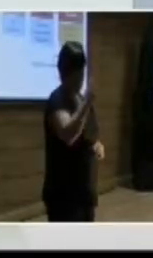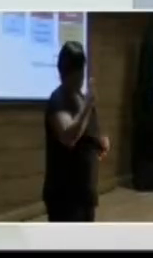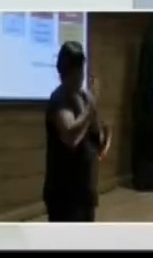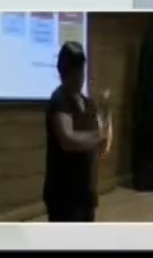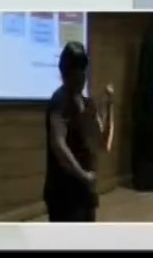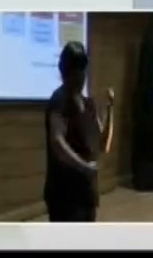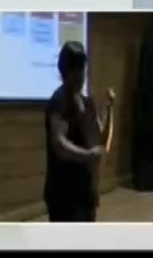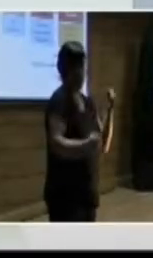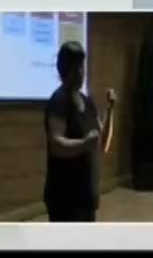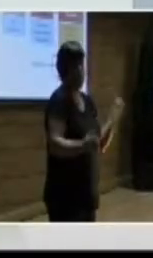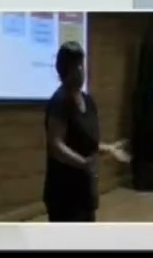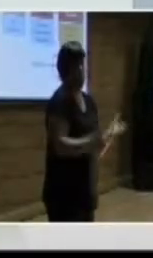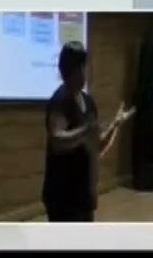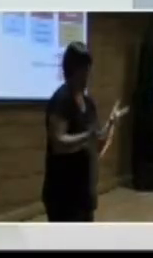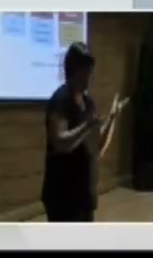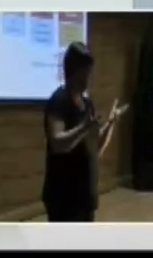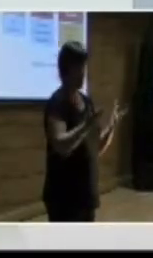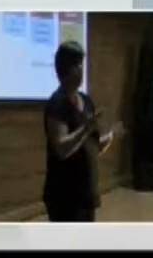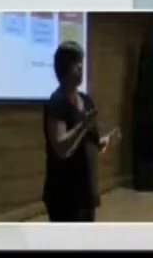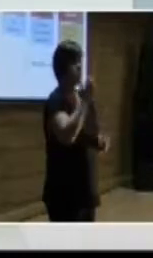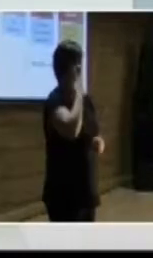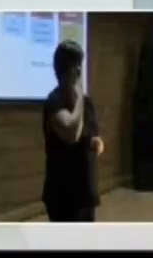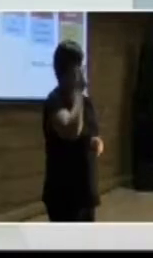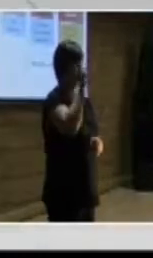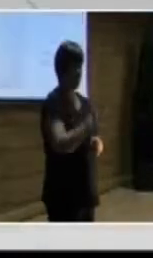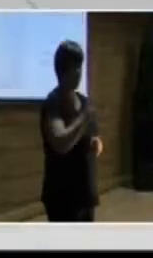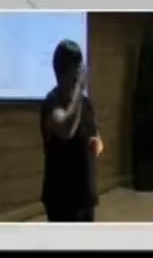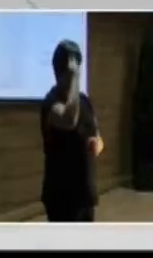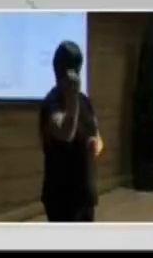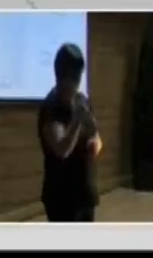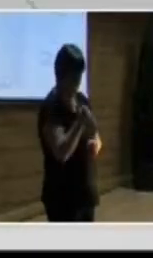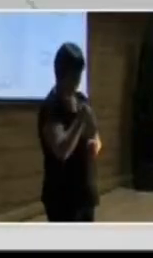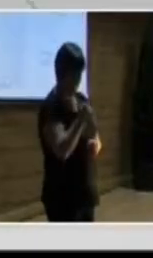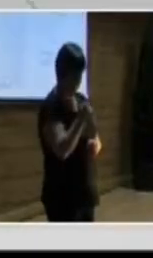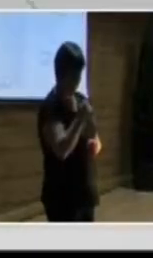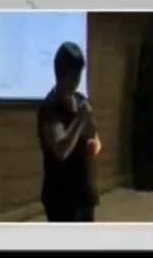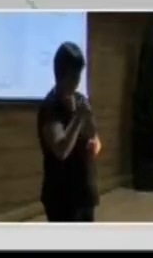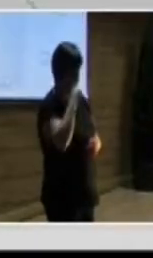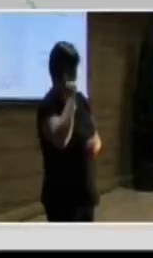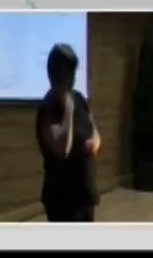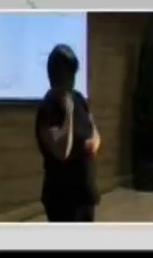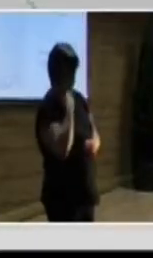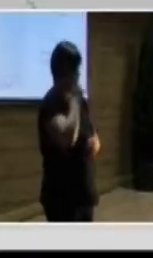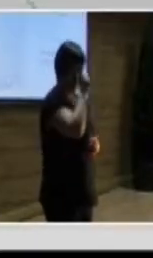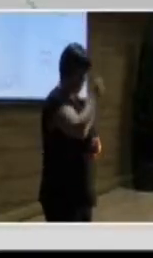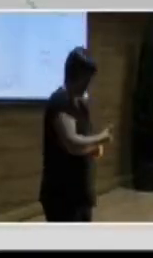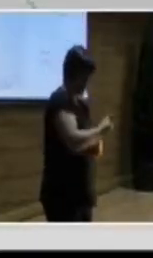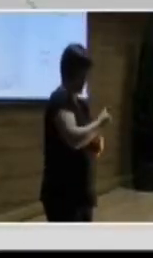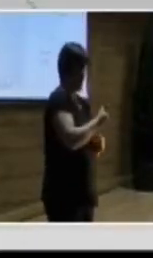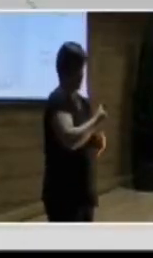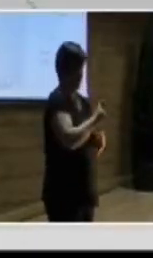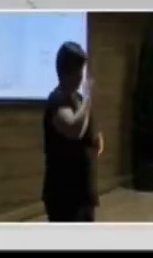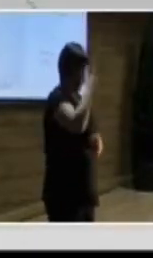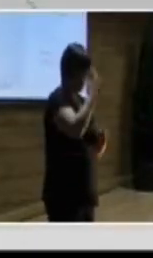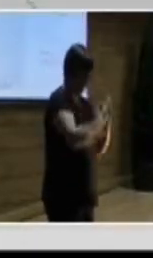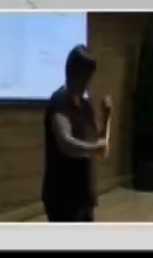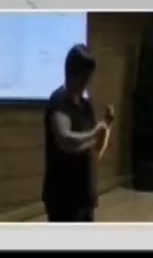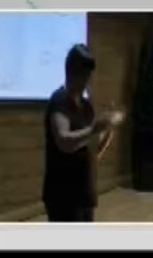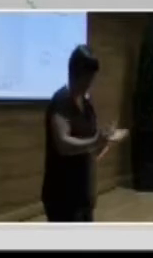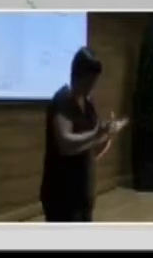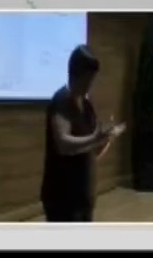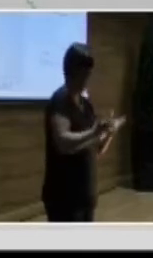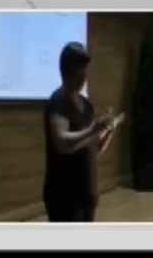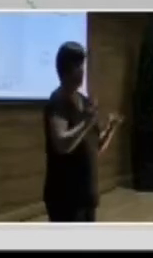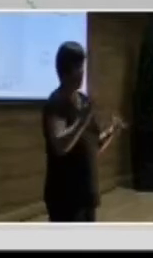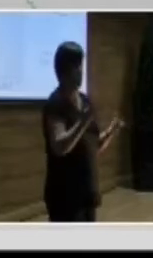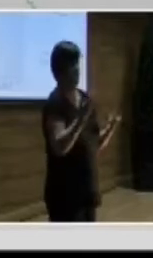Y diagnosticar Alzheimer en una persona con deterioro cognitivo ligero es importante porque quien tiene Alzheimer en poco tiempo desarrollará